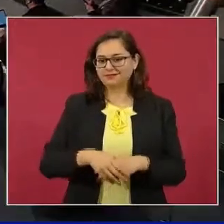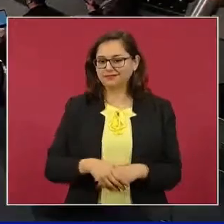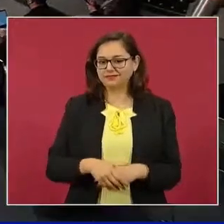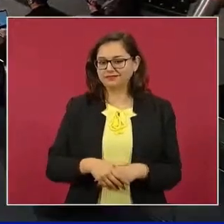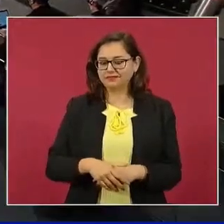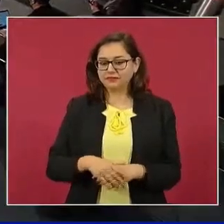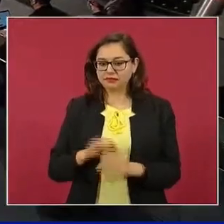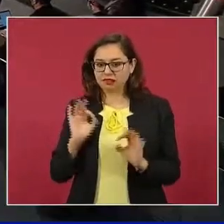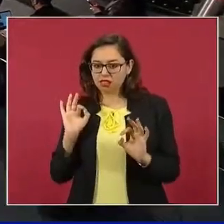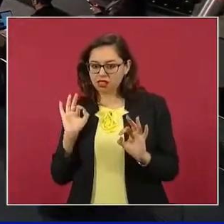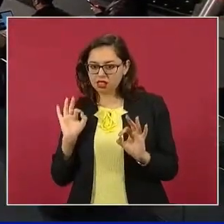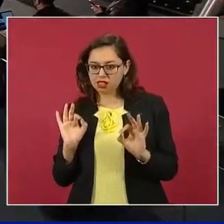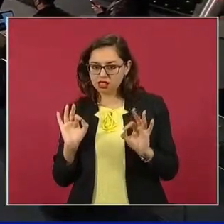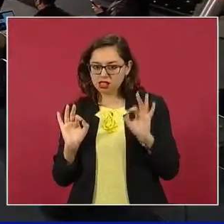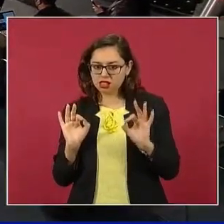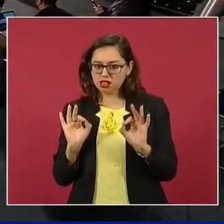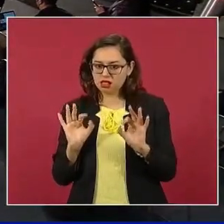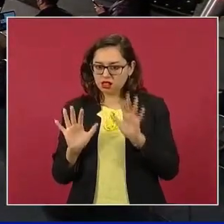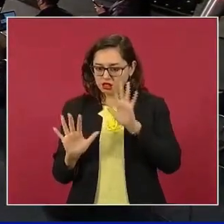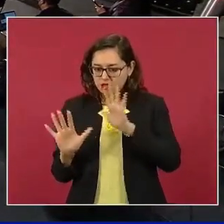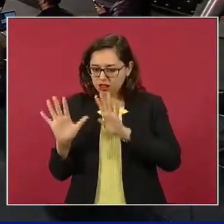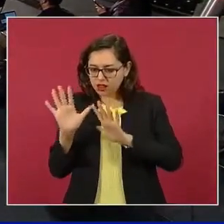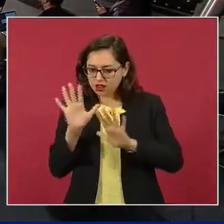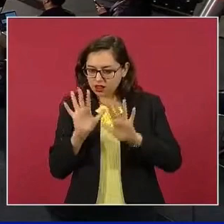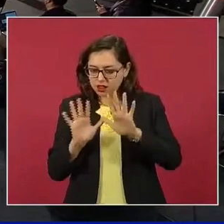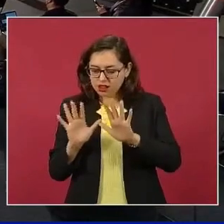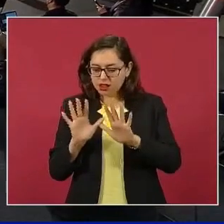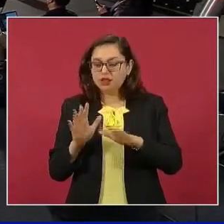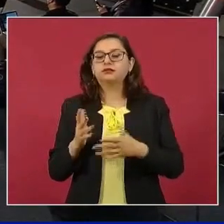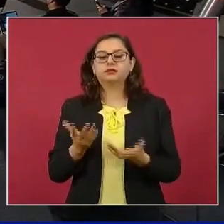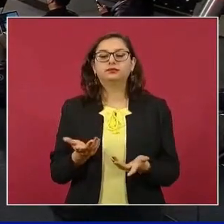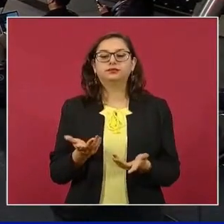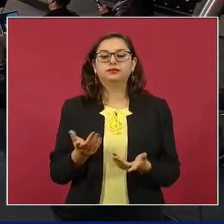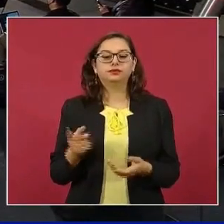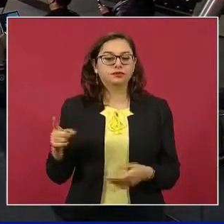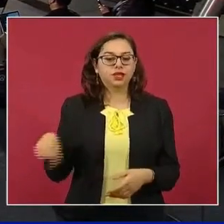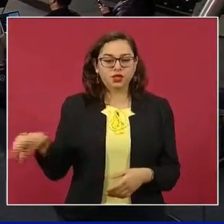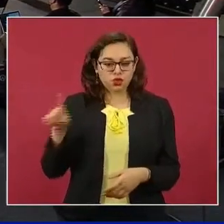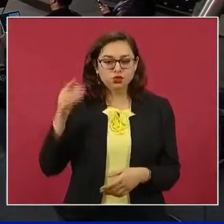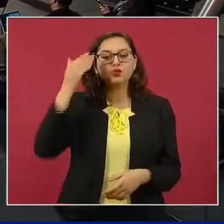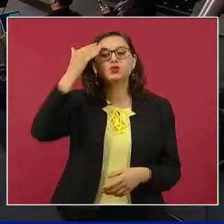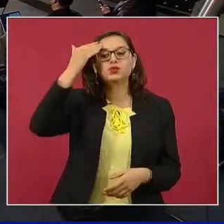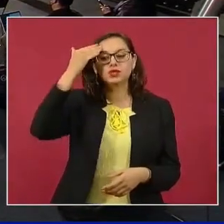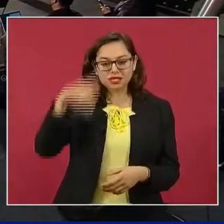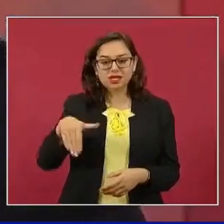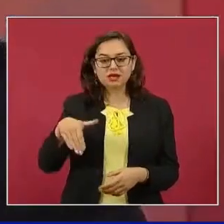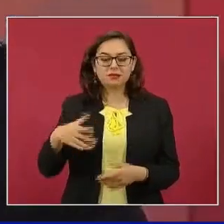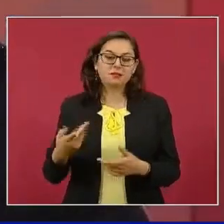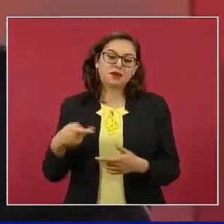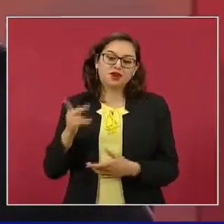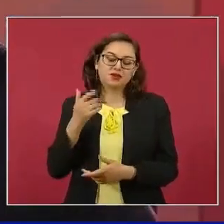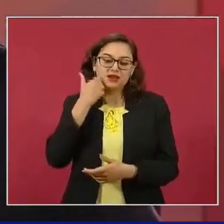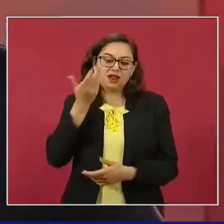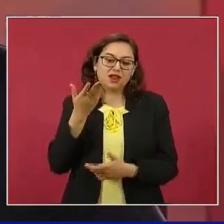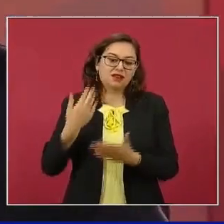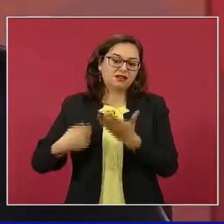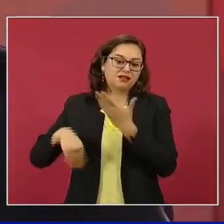tendenciosa. Los que no están de acuerdo con